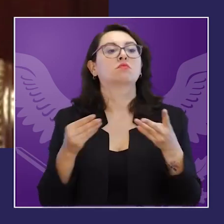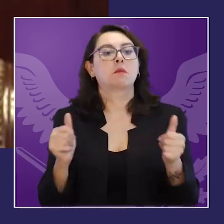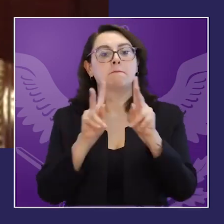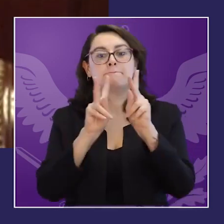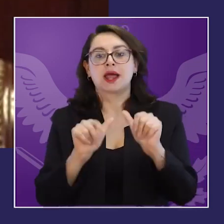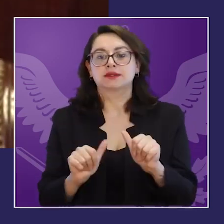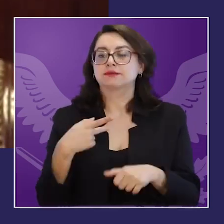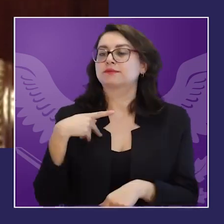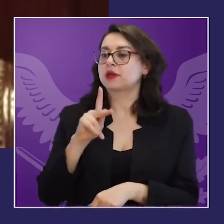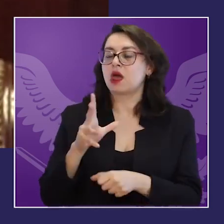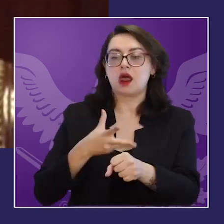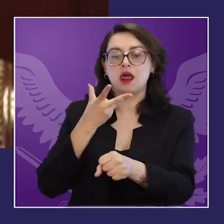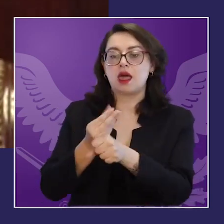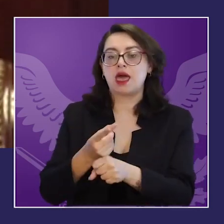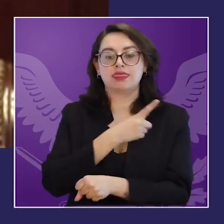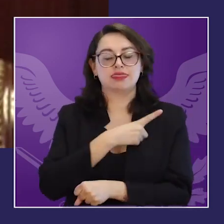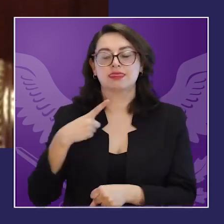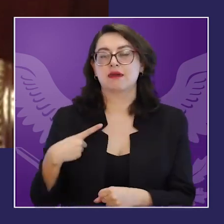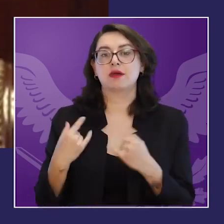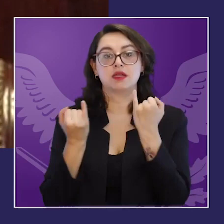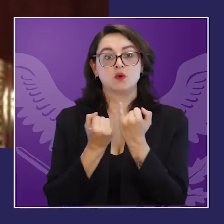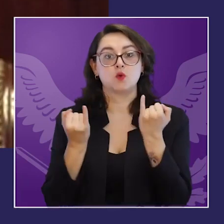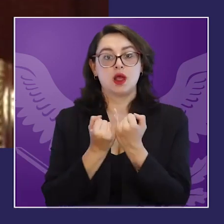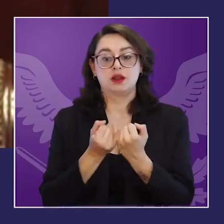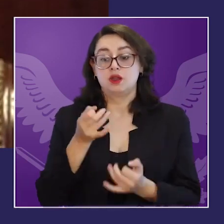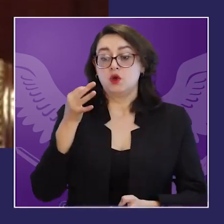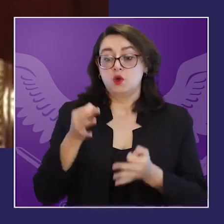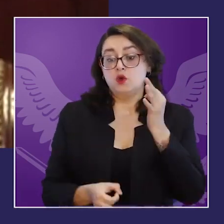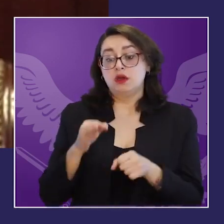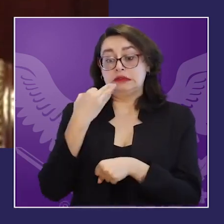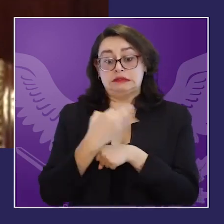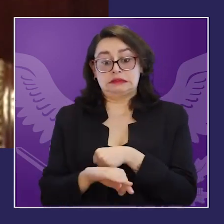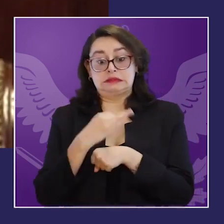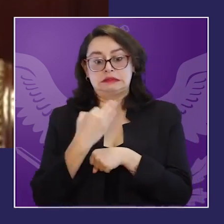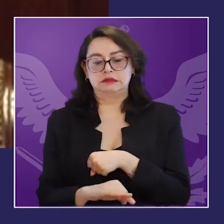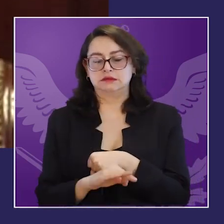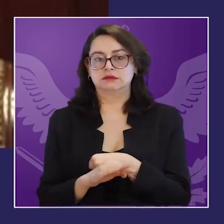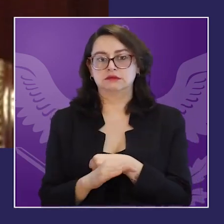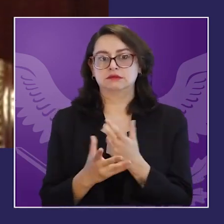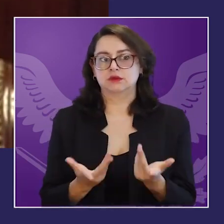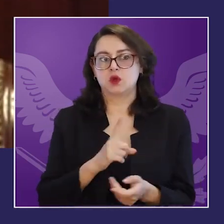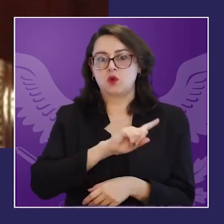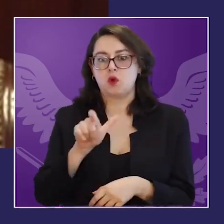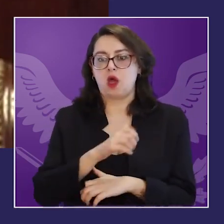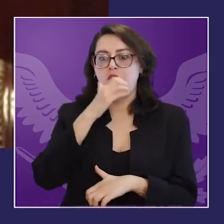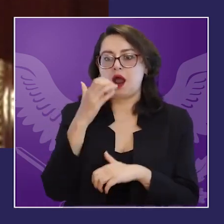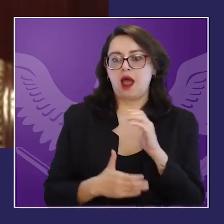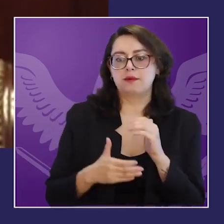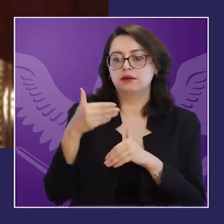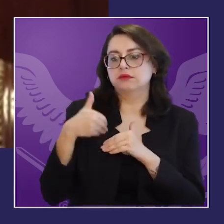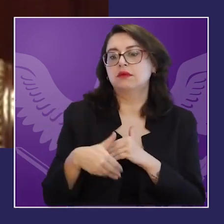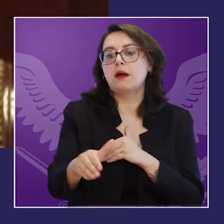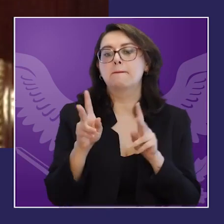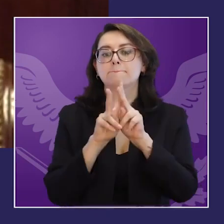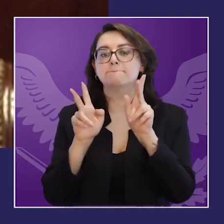transición tiene que acabar en algún momento y qué es lo que queda de esa transición para esos contextos que llamamos de paz y eso tiene que servir